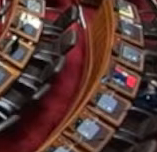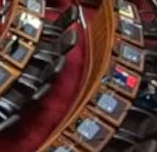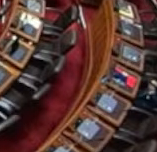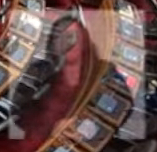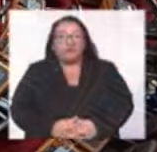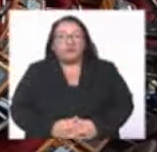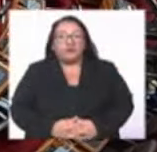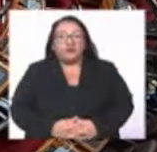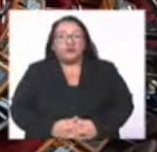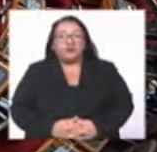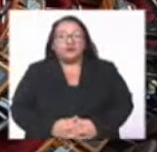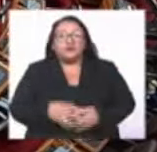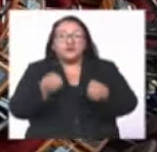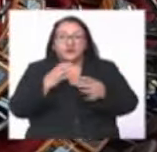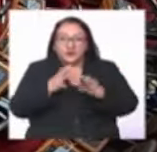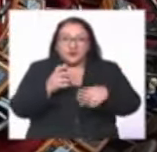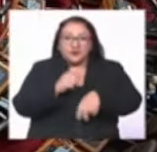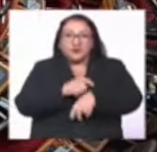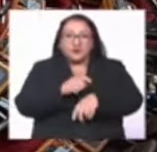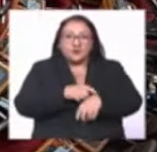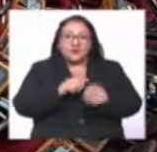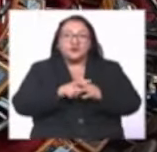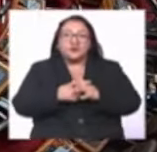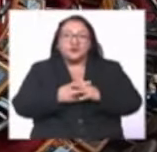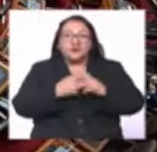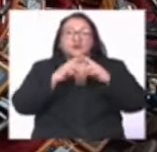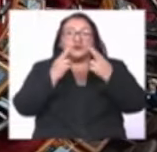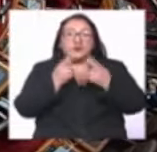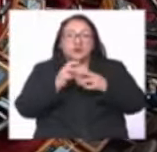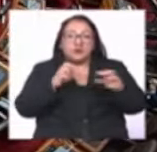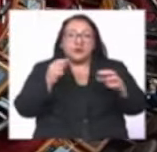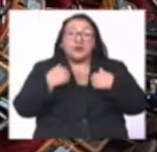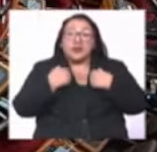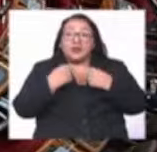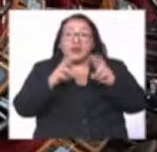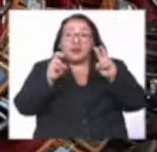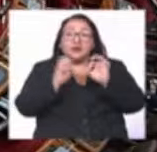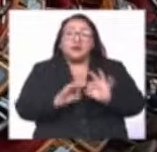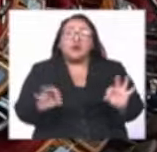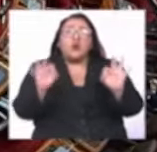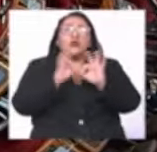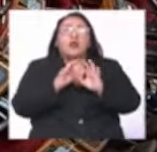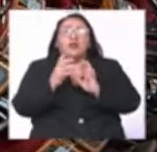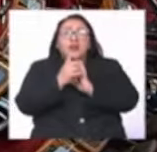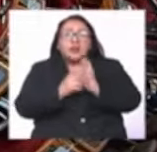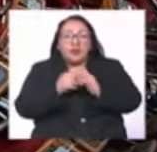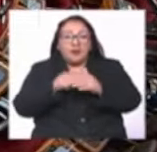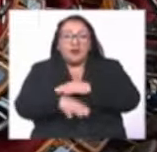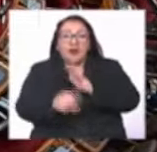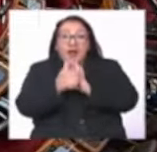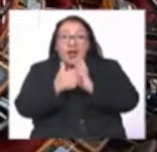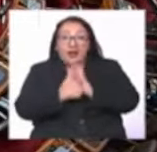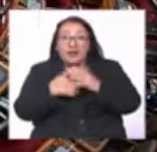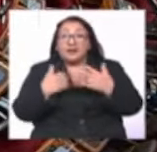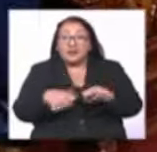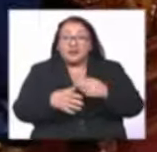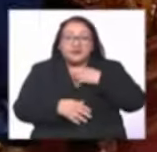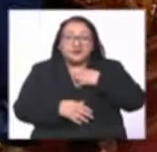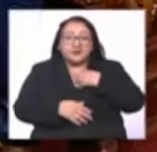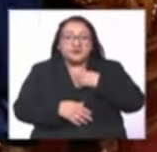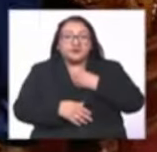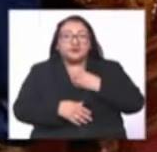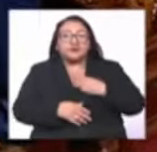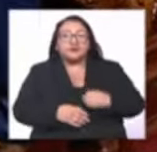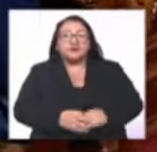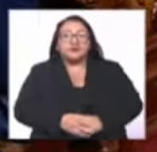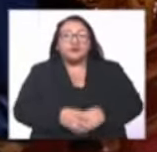esta sesión plenaria que tiene justamente temas importantes dictámenes en la agenda así como